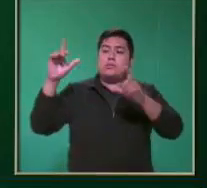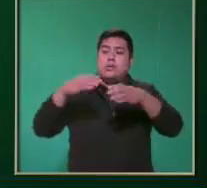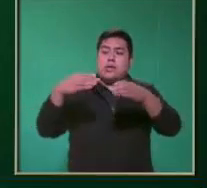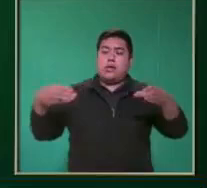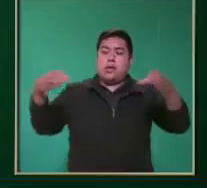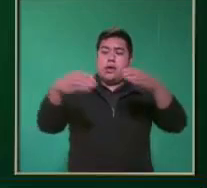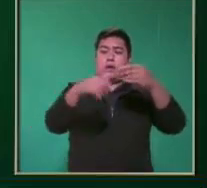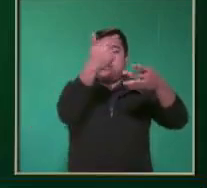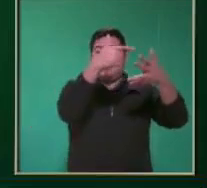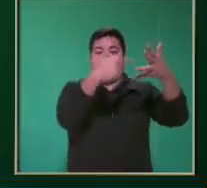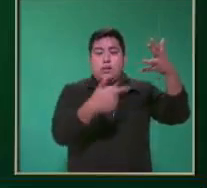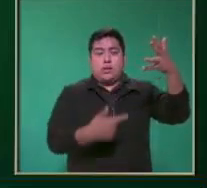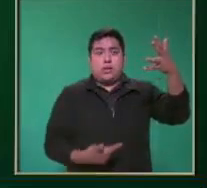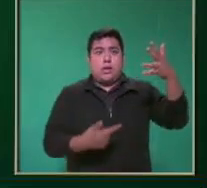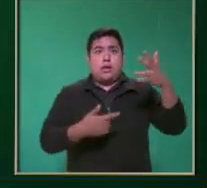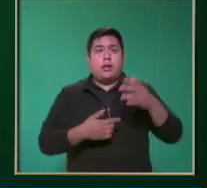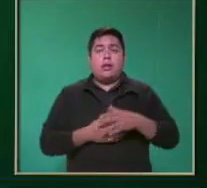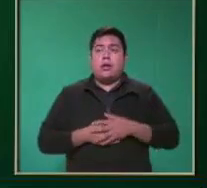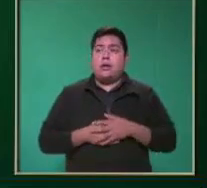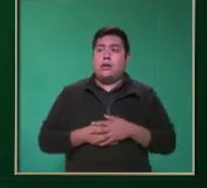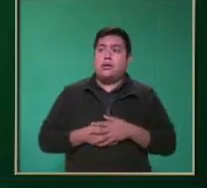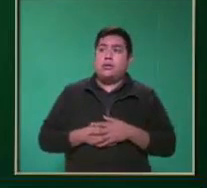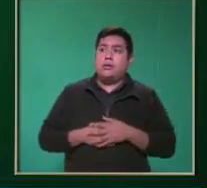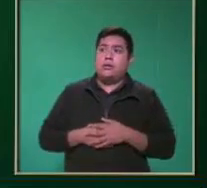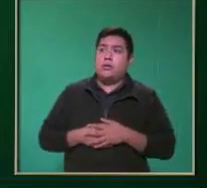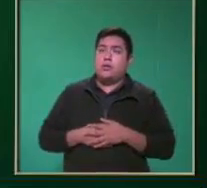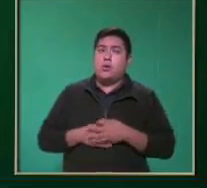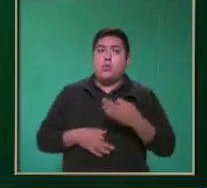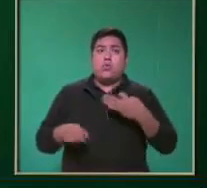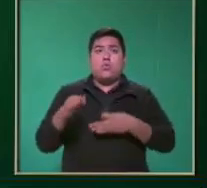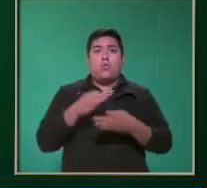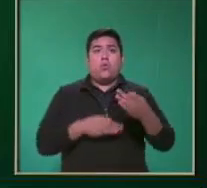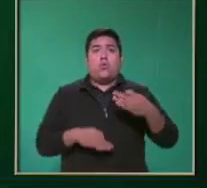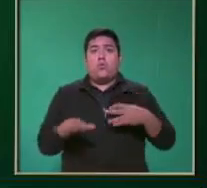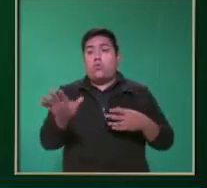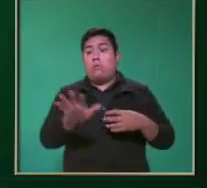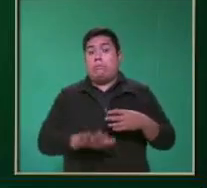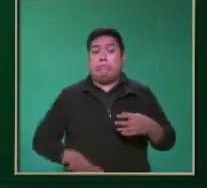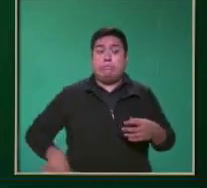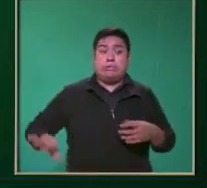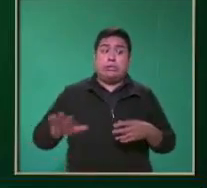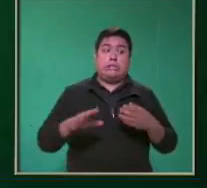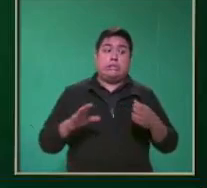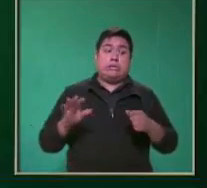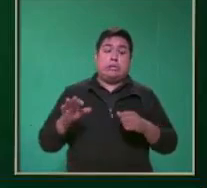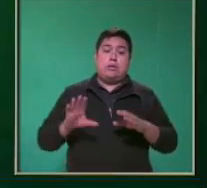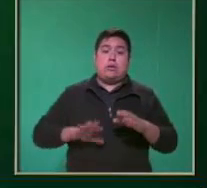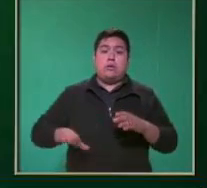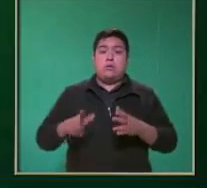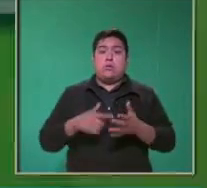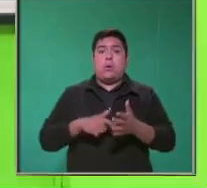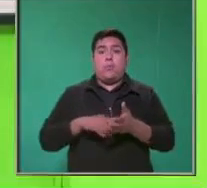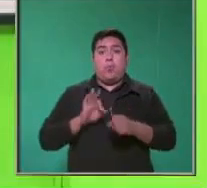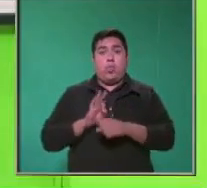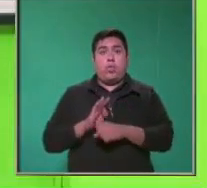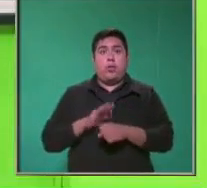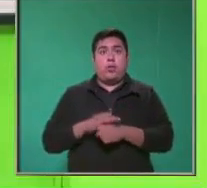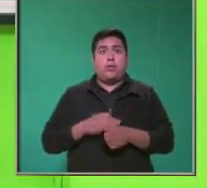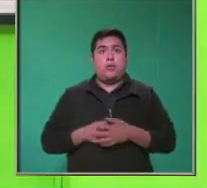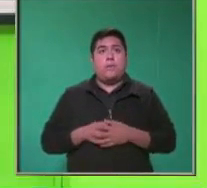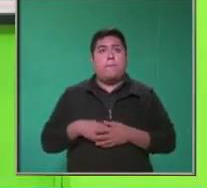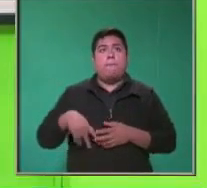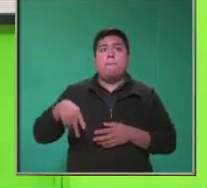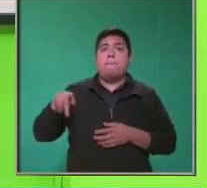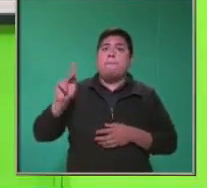en agregar más áreas. No podríamos destinar todo el espacio a área protegida en cuanto a su especificación, pero